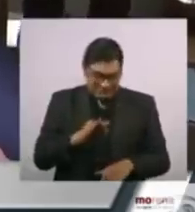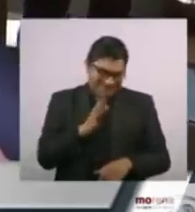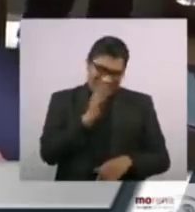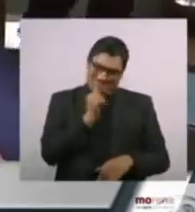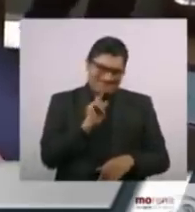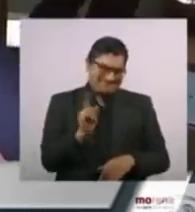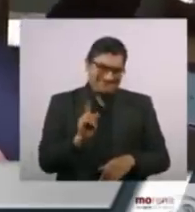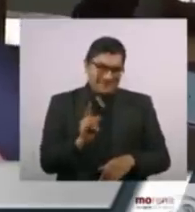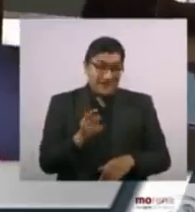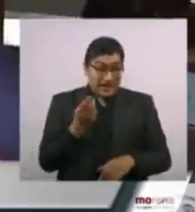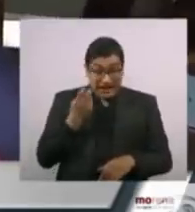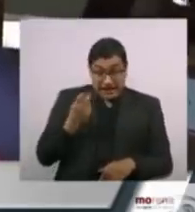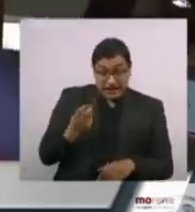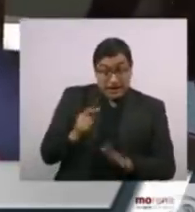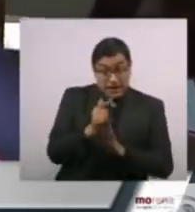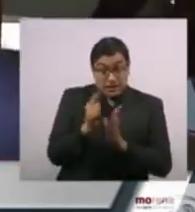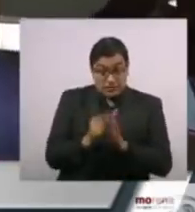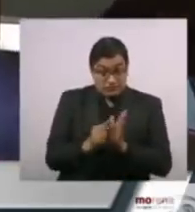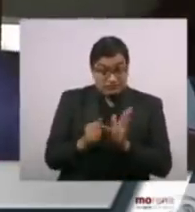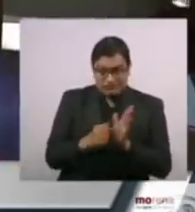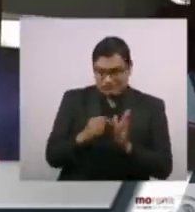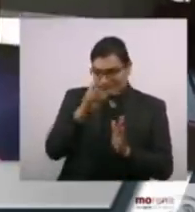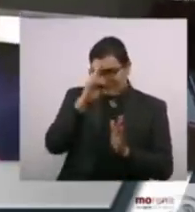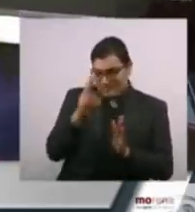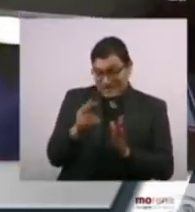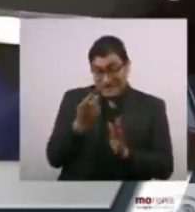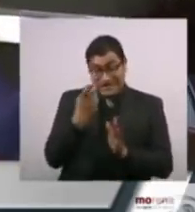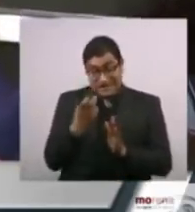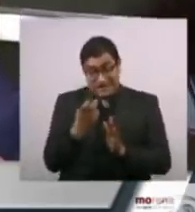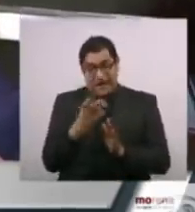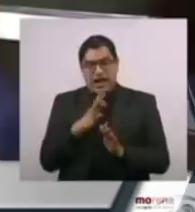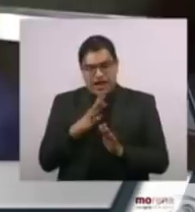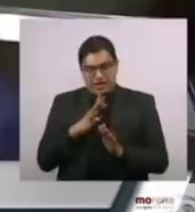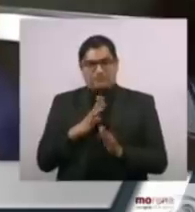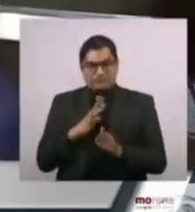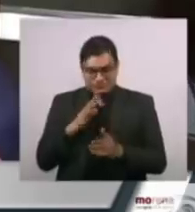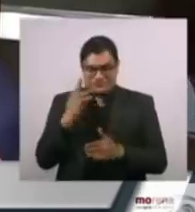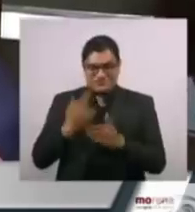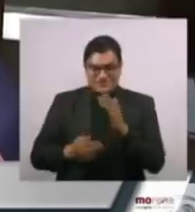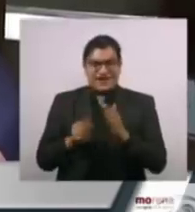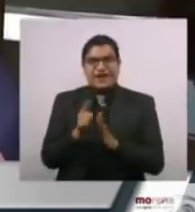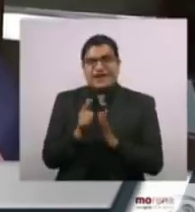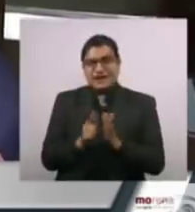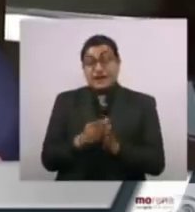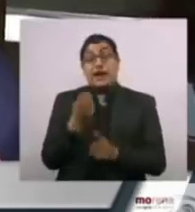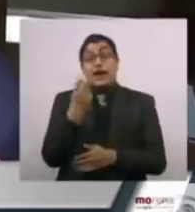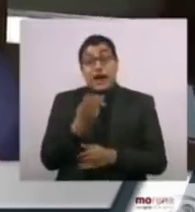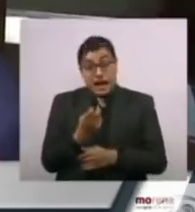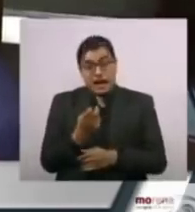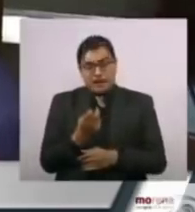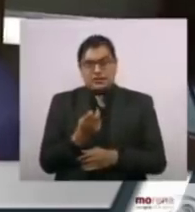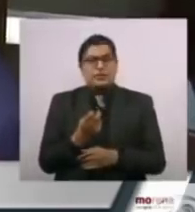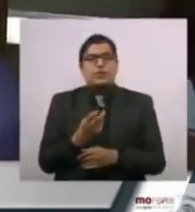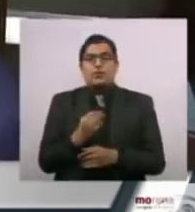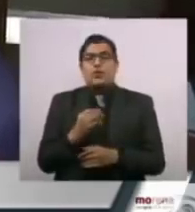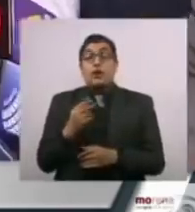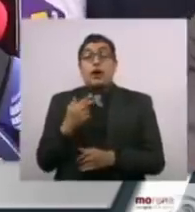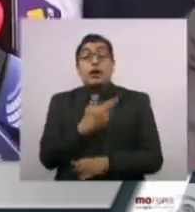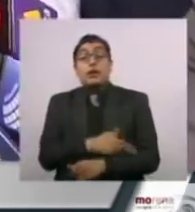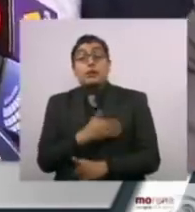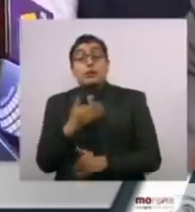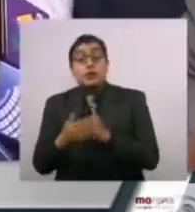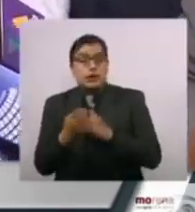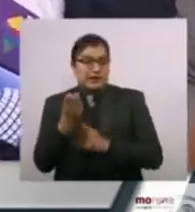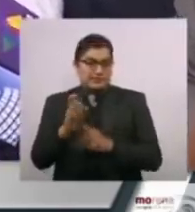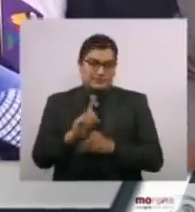no solamente porque la ley lo impide y es un delito, sino porque no es el procedimiento.